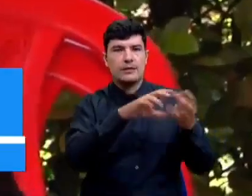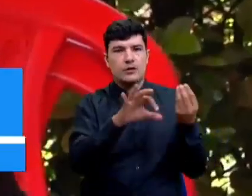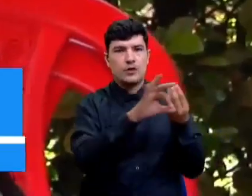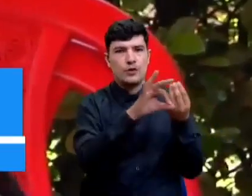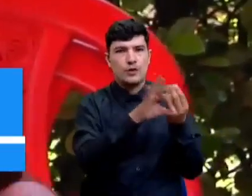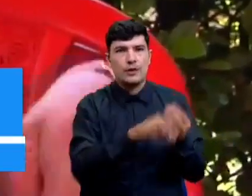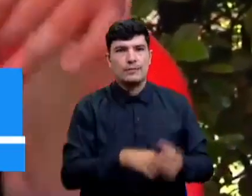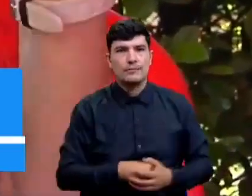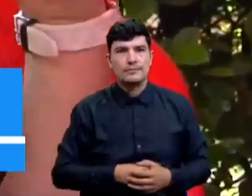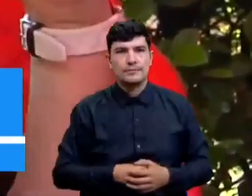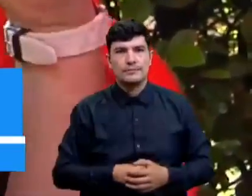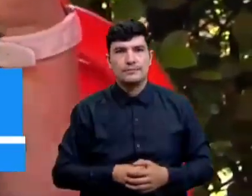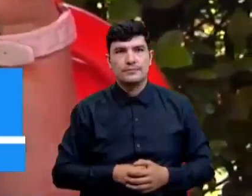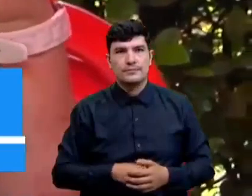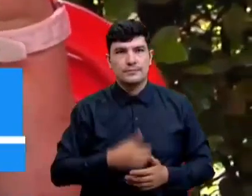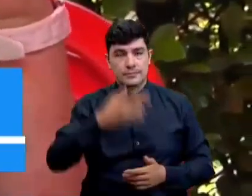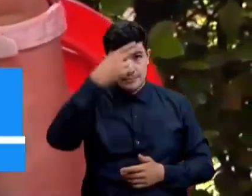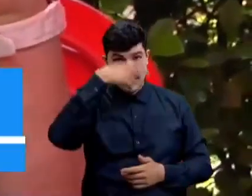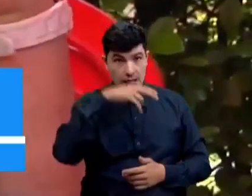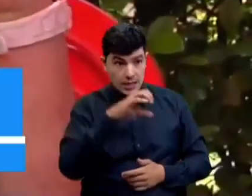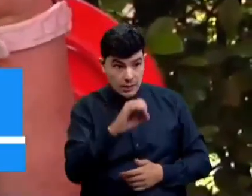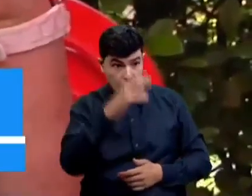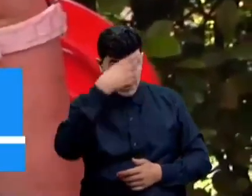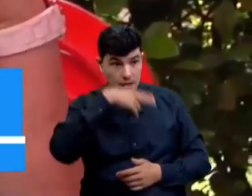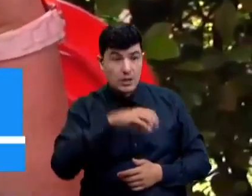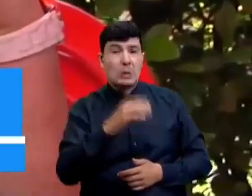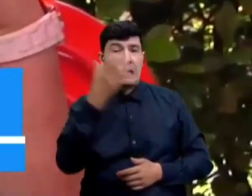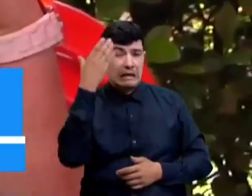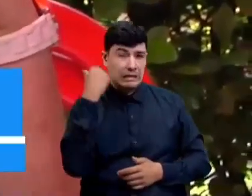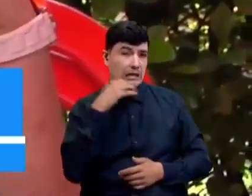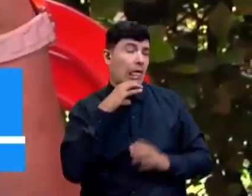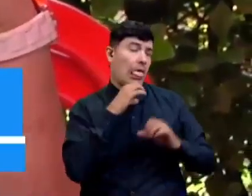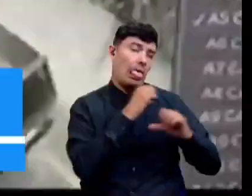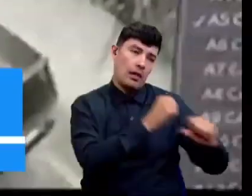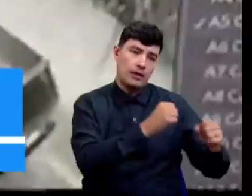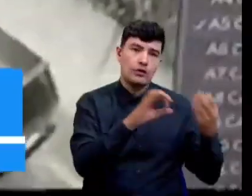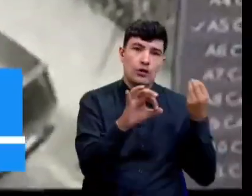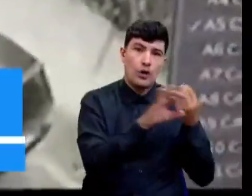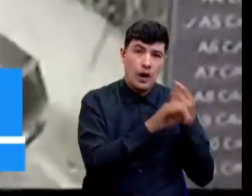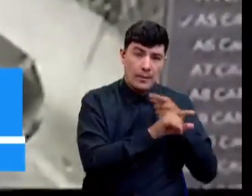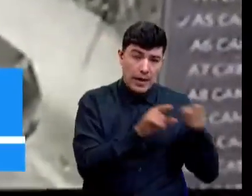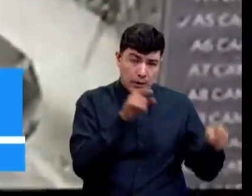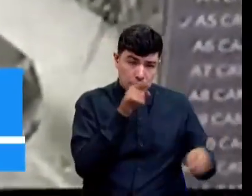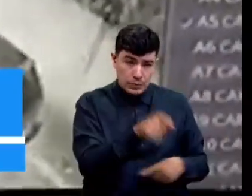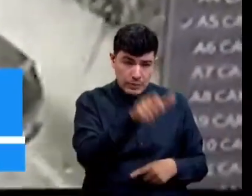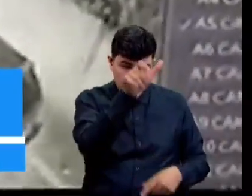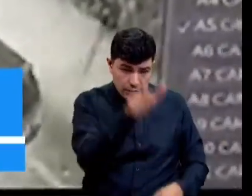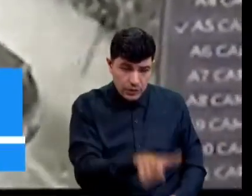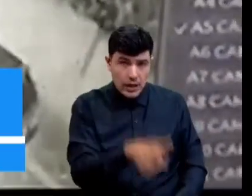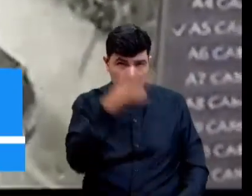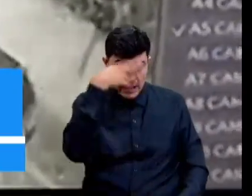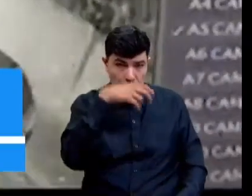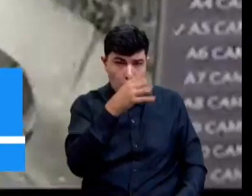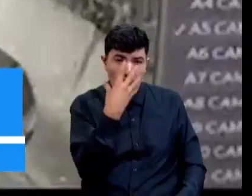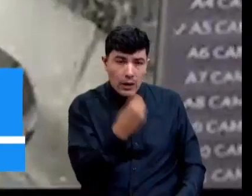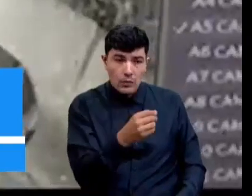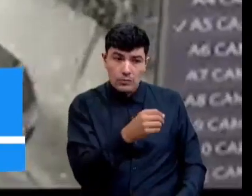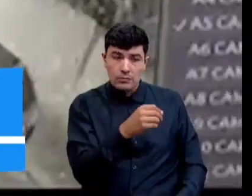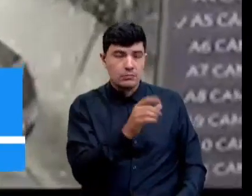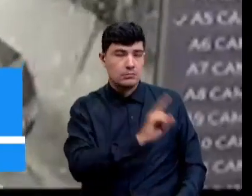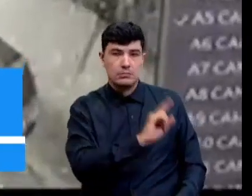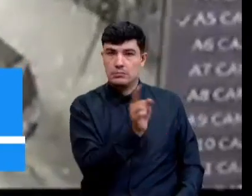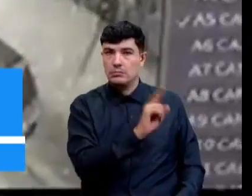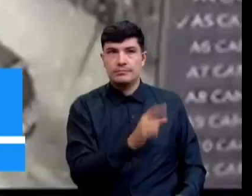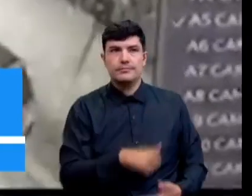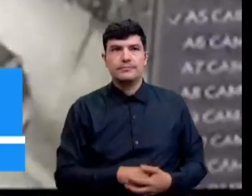Tenía problemas con la droga, pero no era un ser malo, no era dañado. Según los testigos del asesinato, el sicario